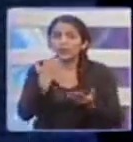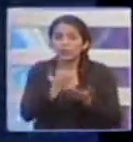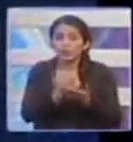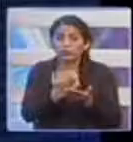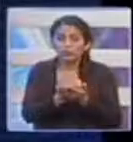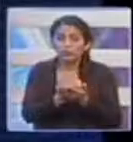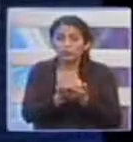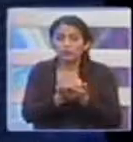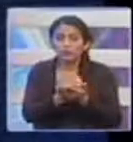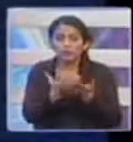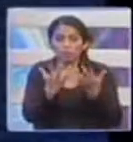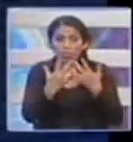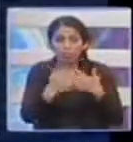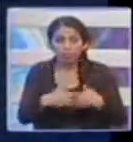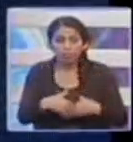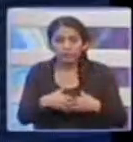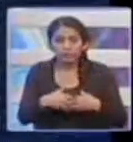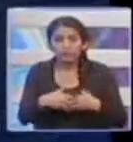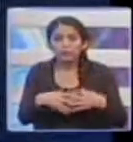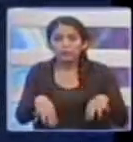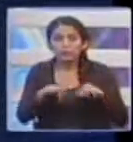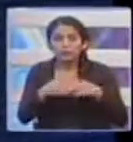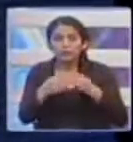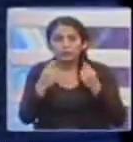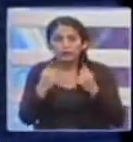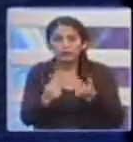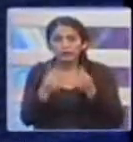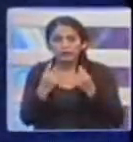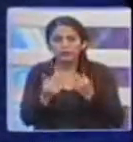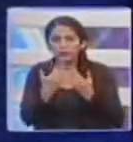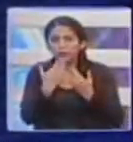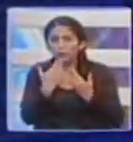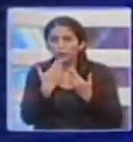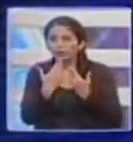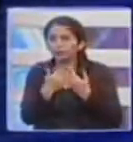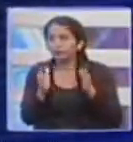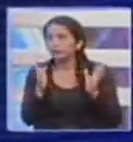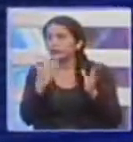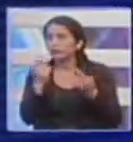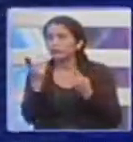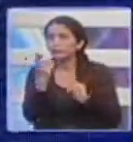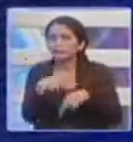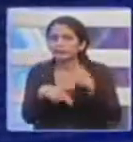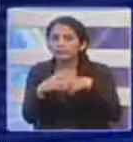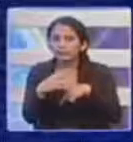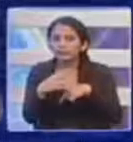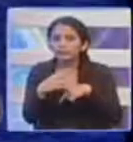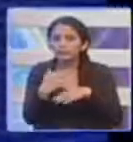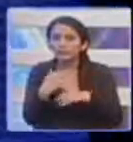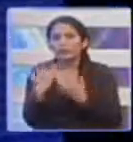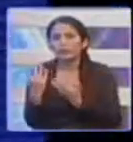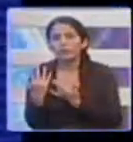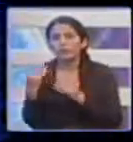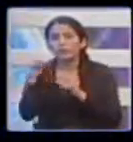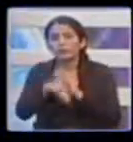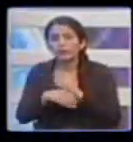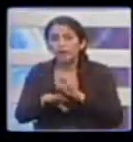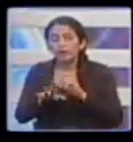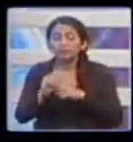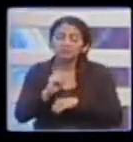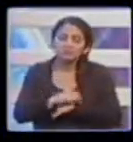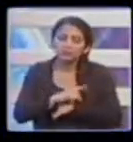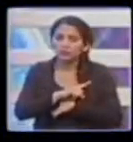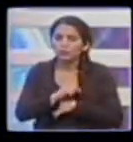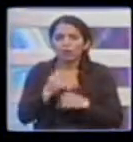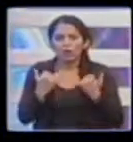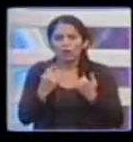todo respeto, incluyendo esta, tienen que abrirse de inmediato, antes de que caigan abruptamente las exportaciones a Estados Unidos y antes de